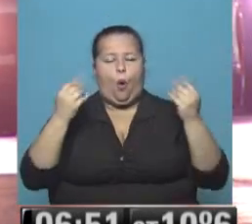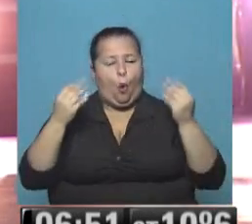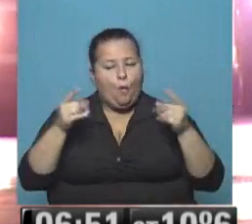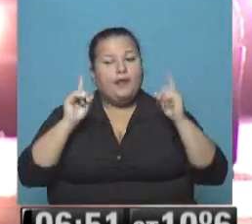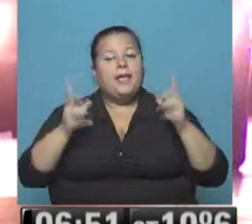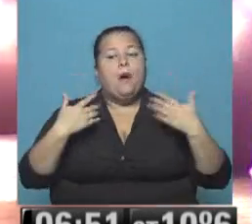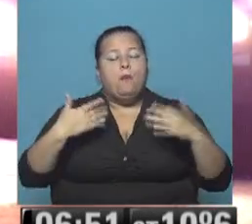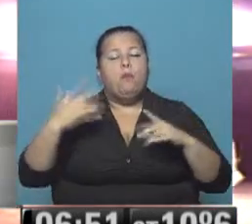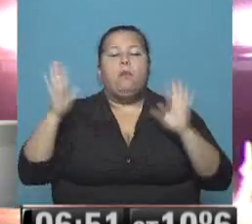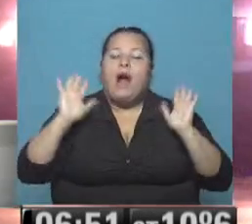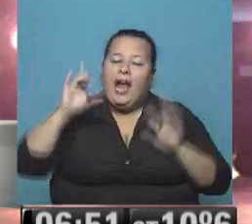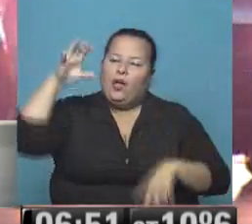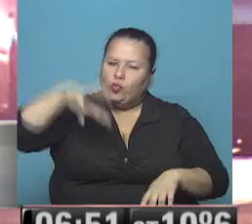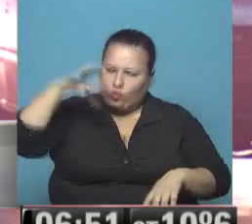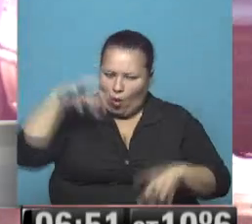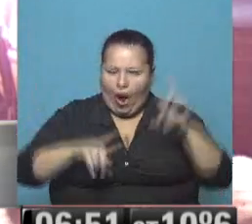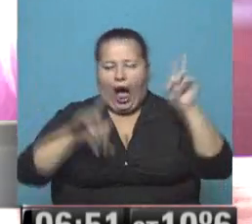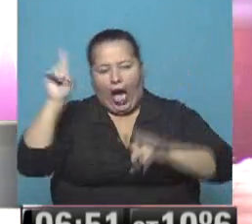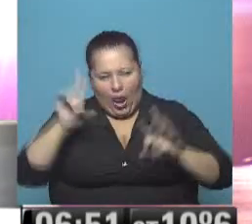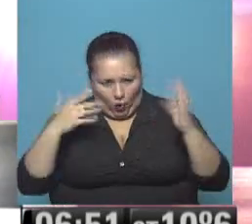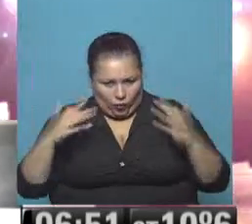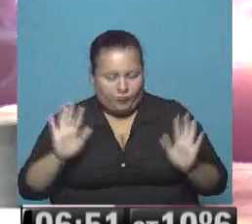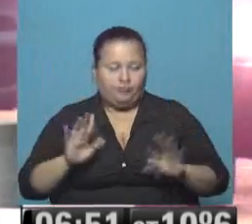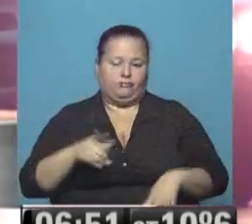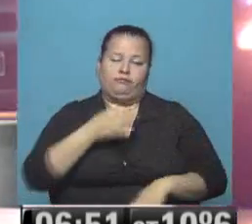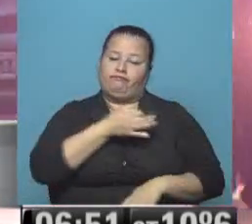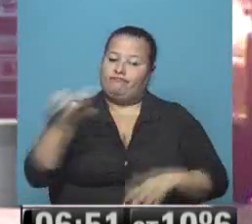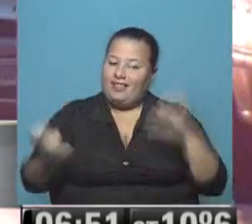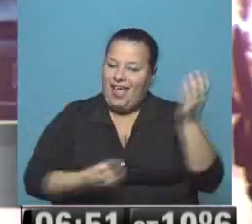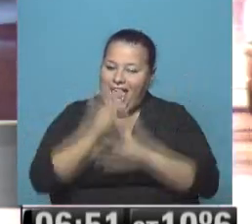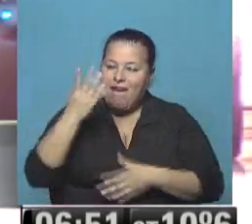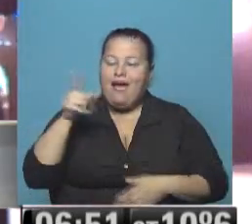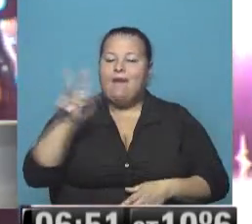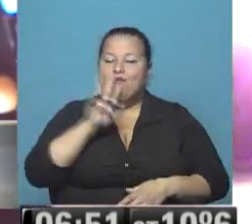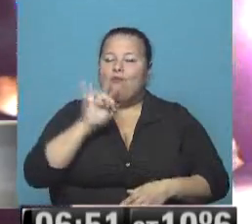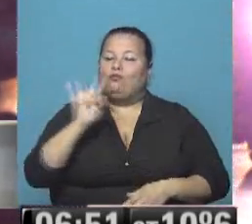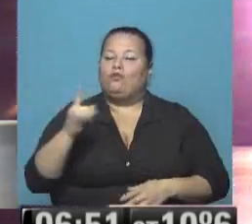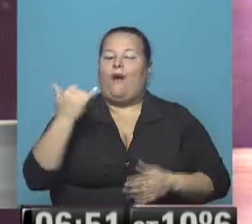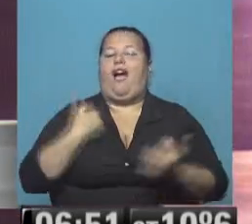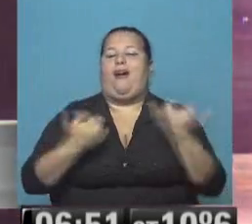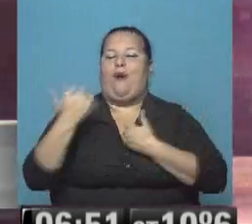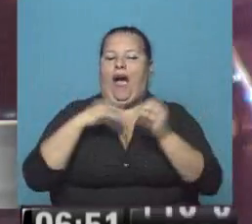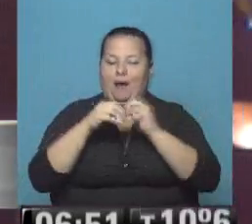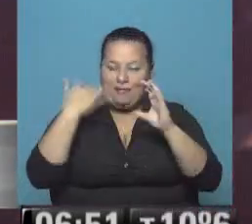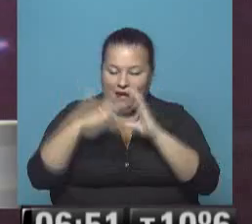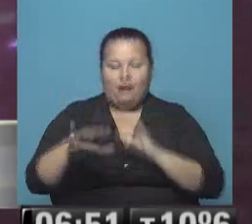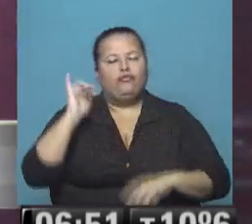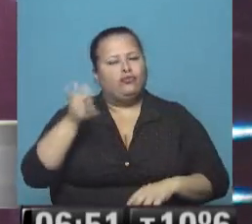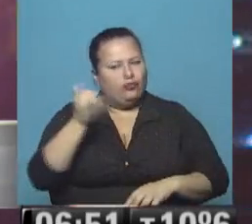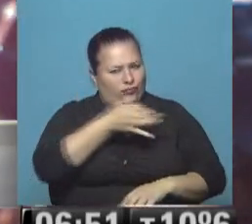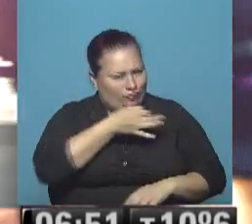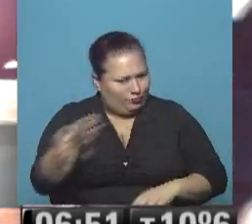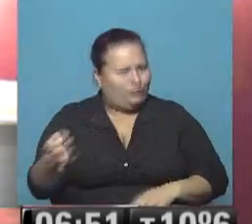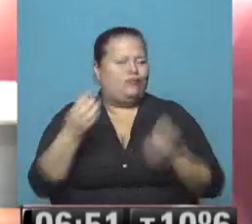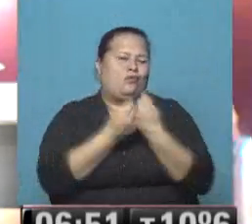que descartar una baja posibilidad de lloviznas en forma aislada y como todas las mañanitas car y tenemos amigos que nos saludan bordadas pero claro que sí